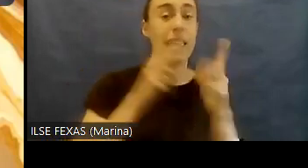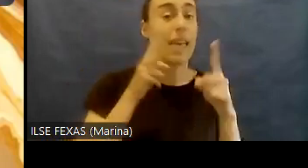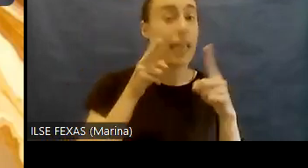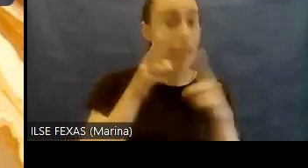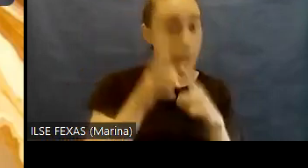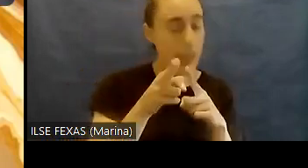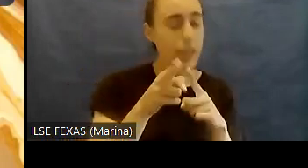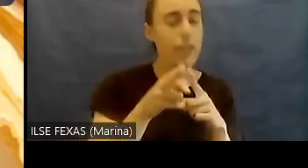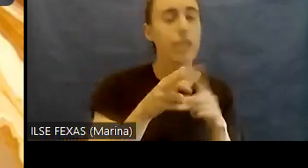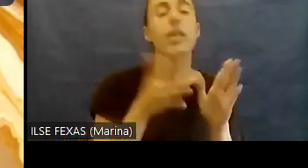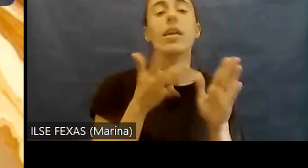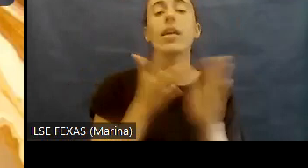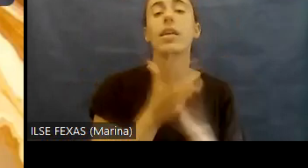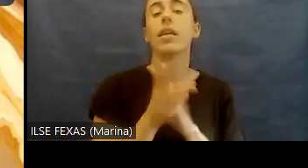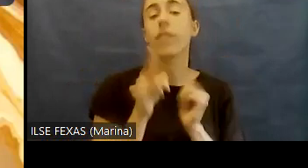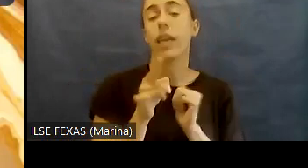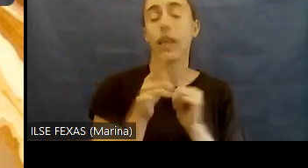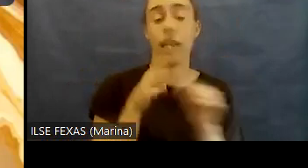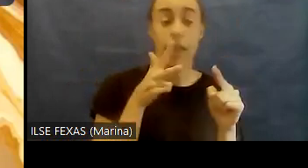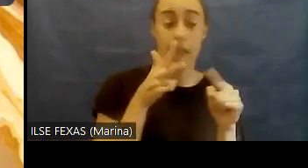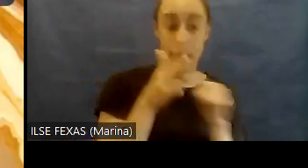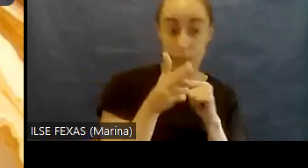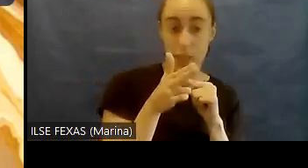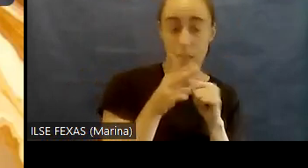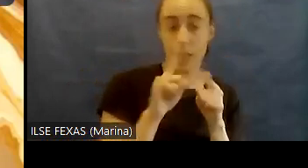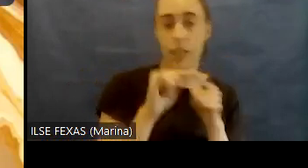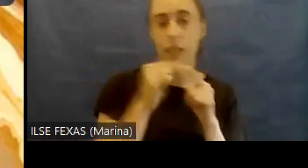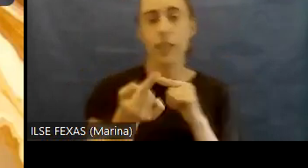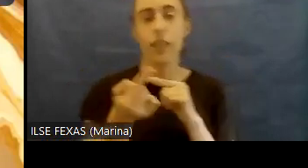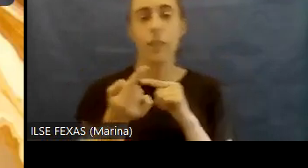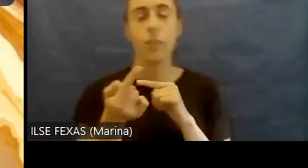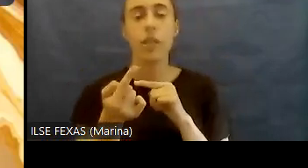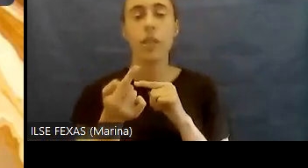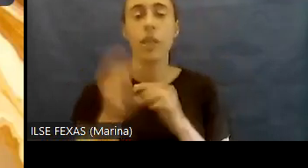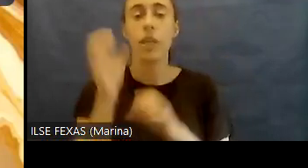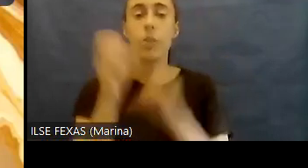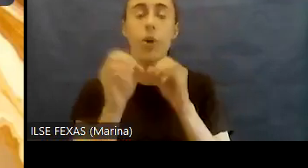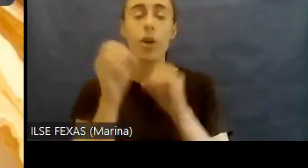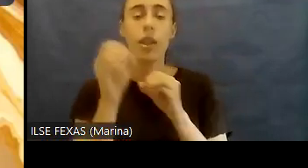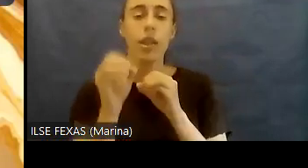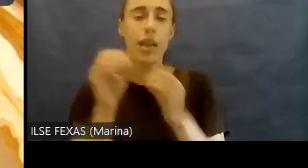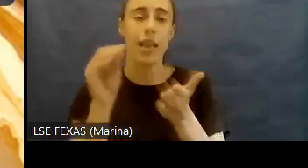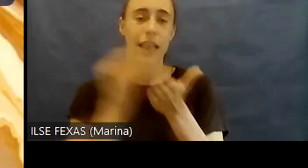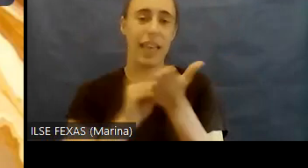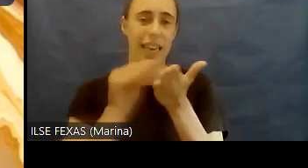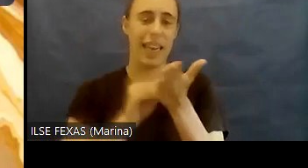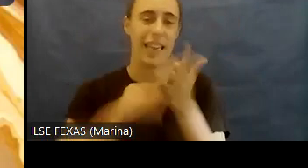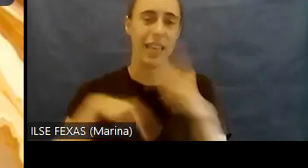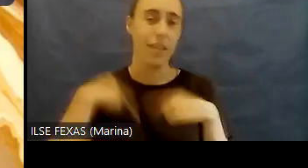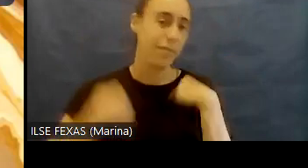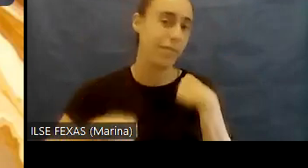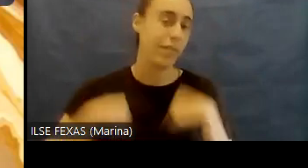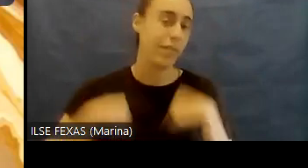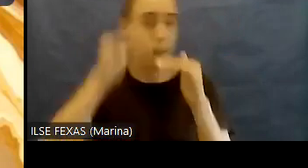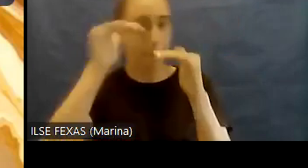lo que vamos a hacer es conseguir disminuir la cantidad de ácidos grasos circulantes, la cantidad de triglicéridos circulantes y a la par